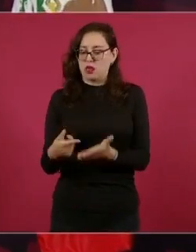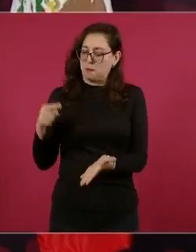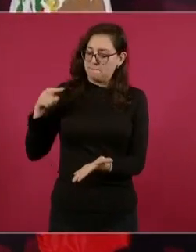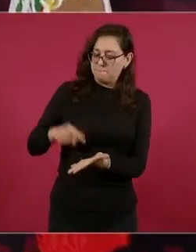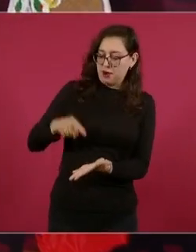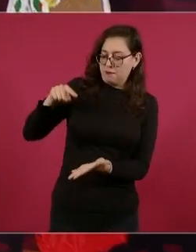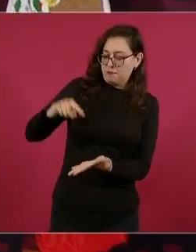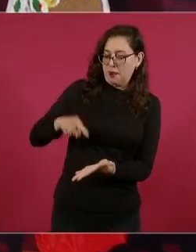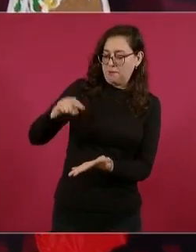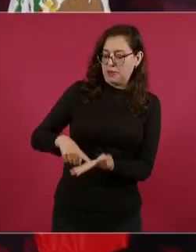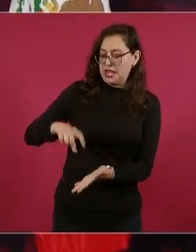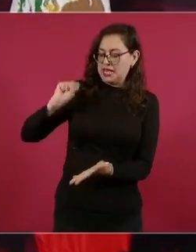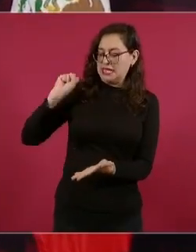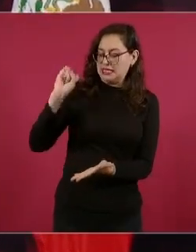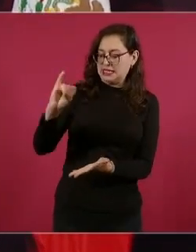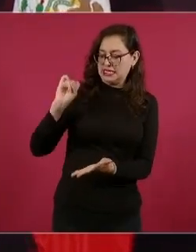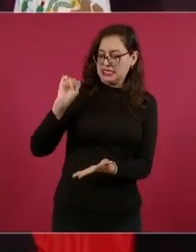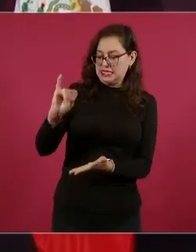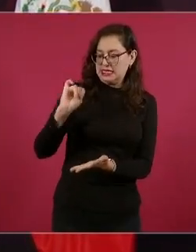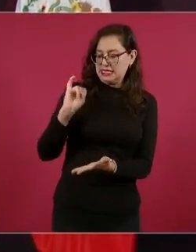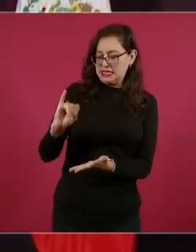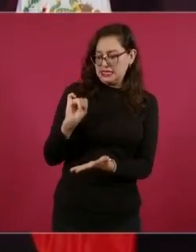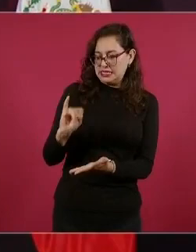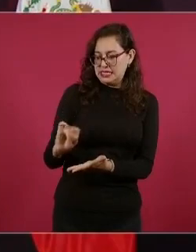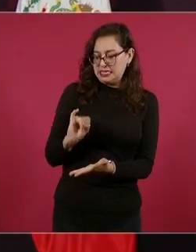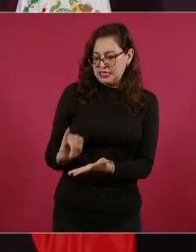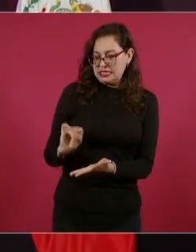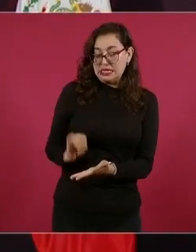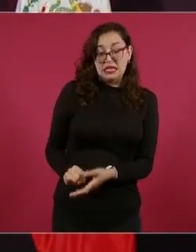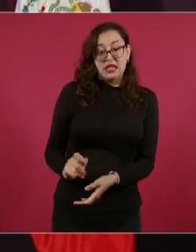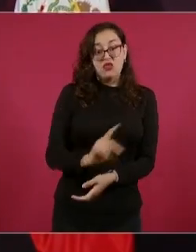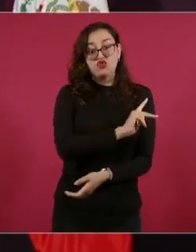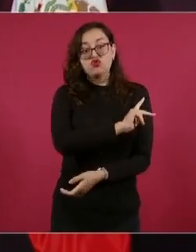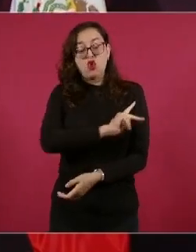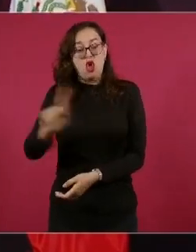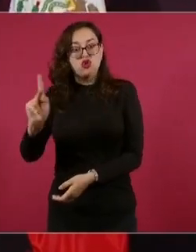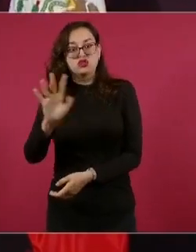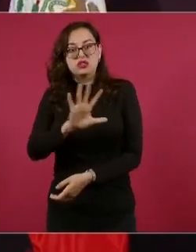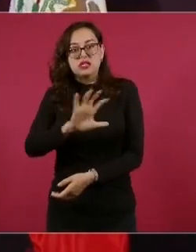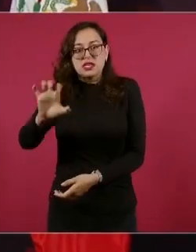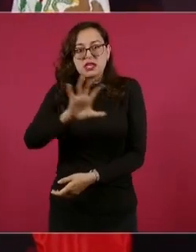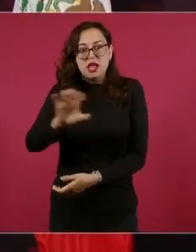oprimiendo el botón del apruebo, todos,